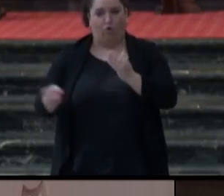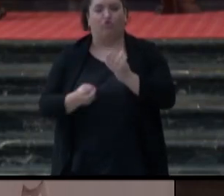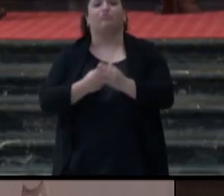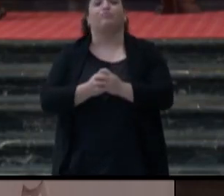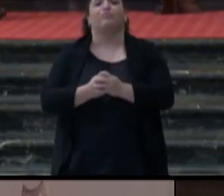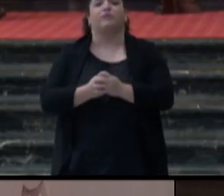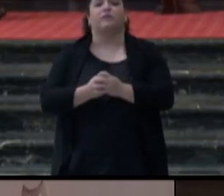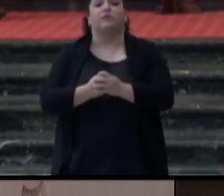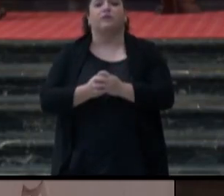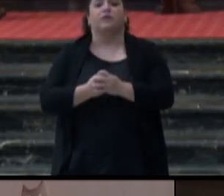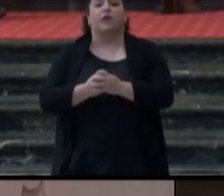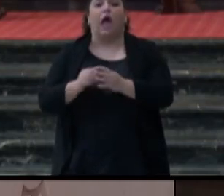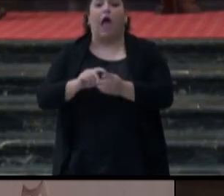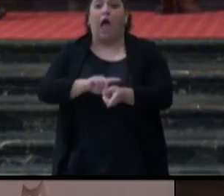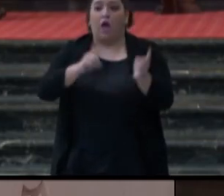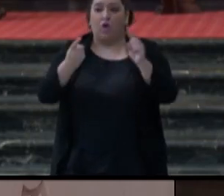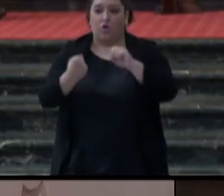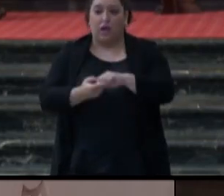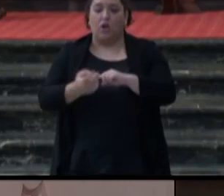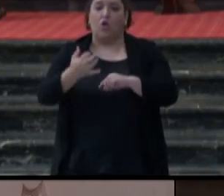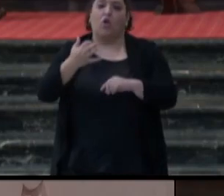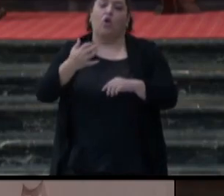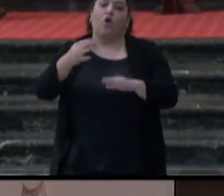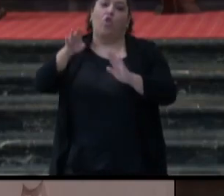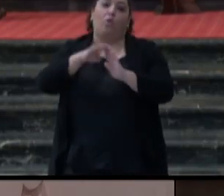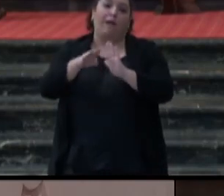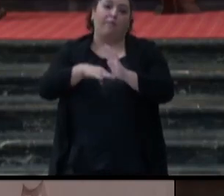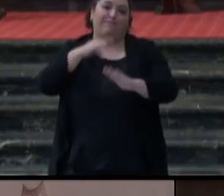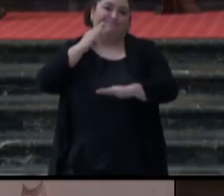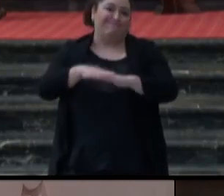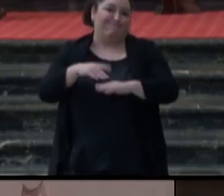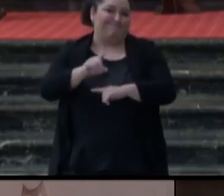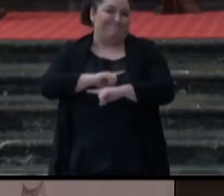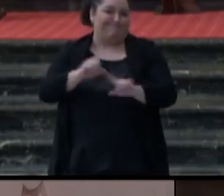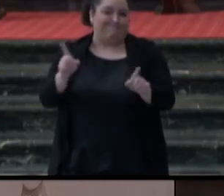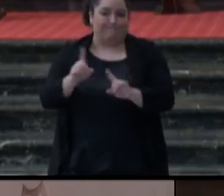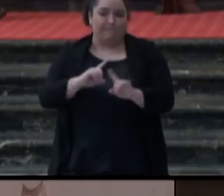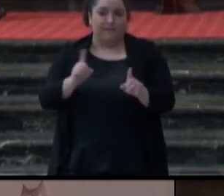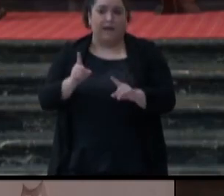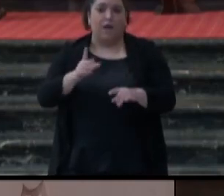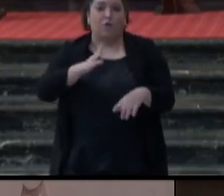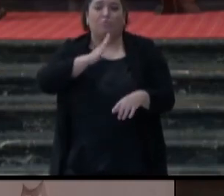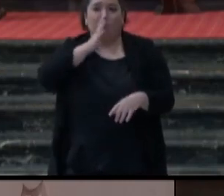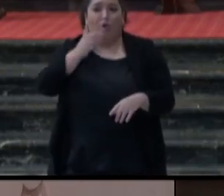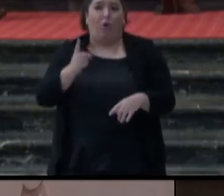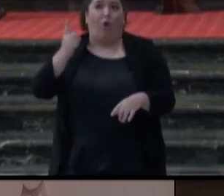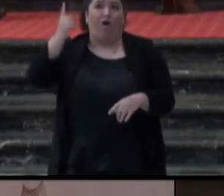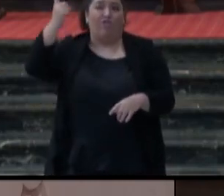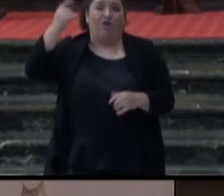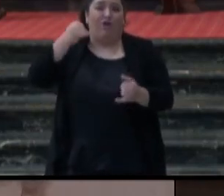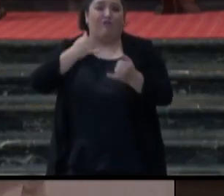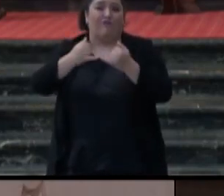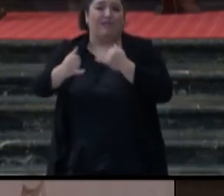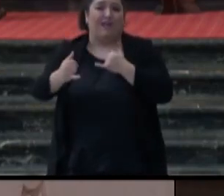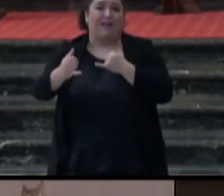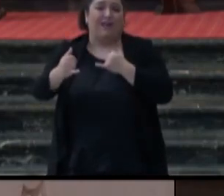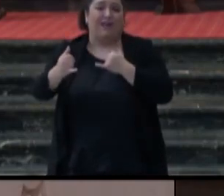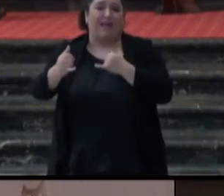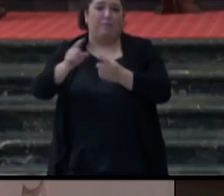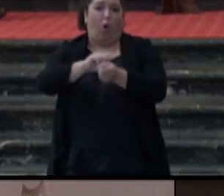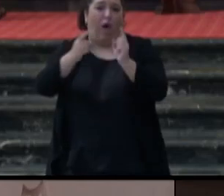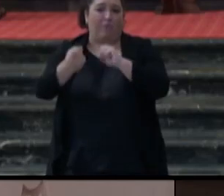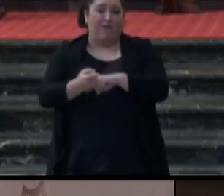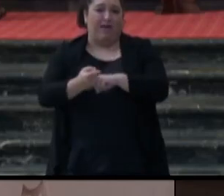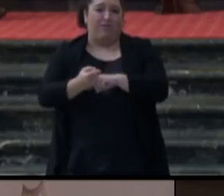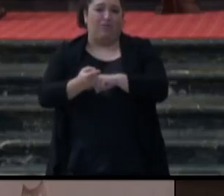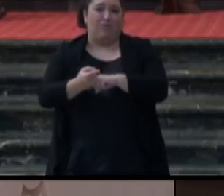contrario cuando quebrantamos alguno de los mandamientos es porque a Dios le hemos puesto en otro lugar que